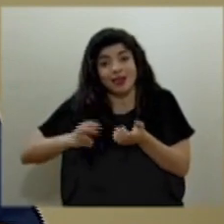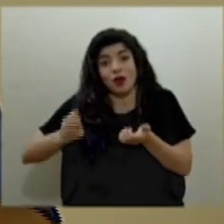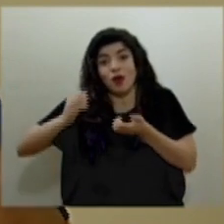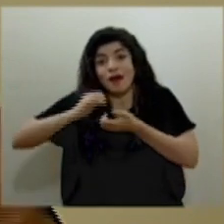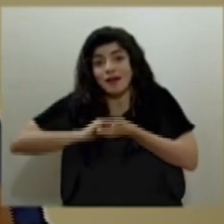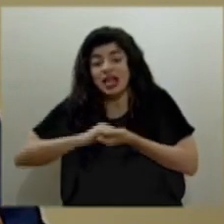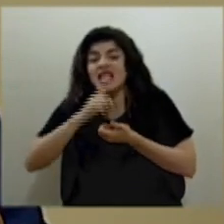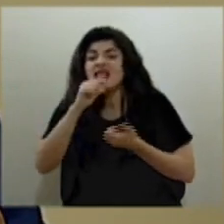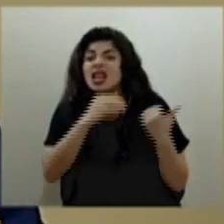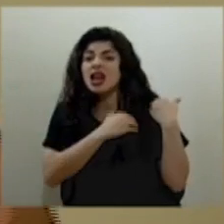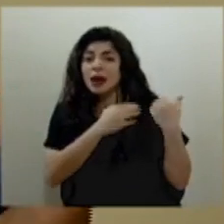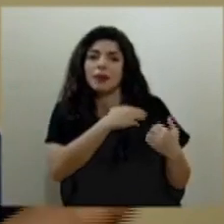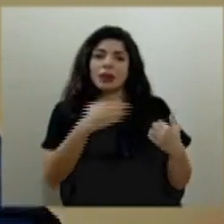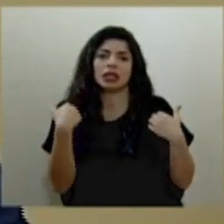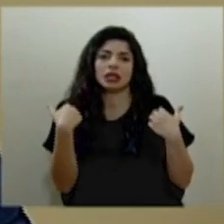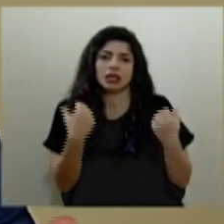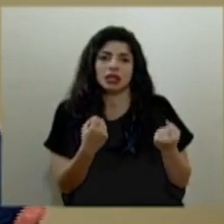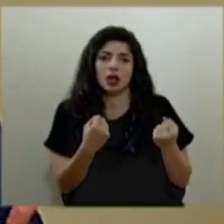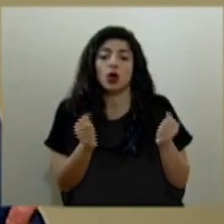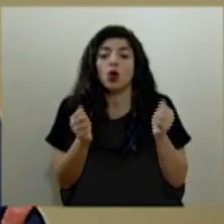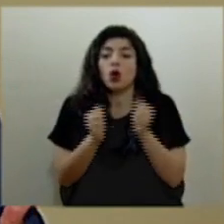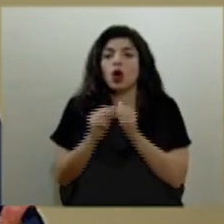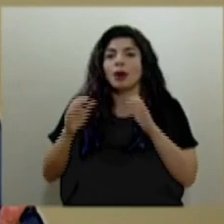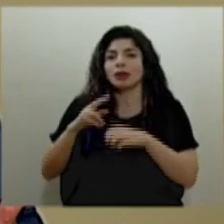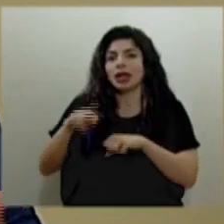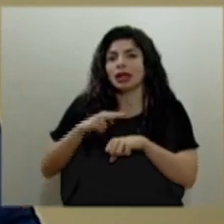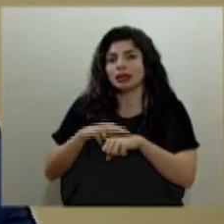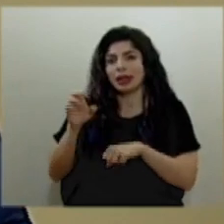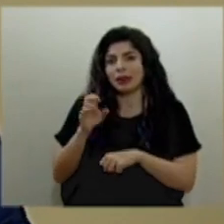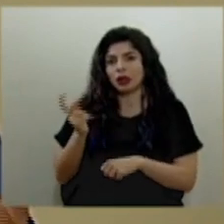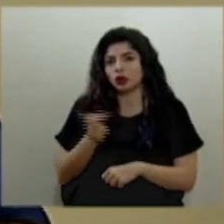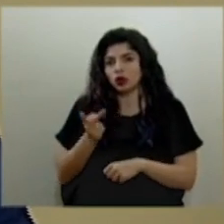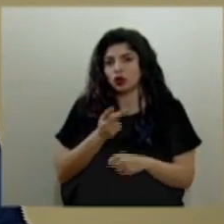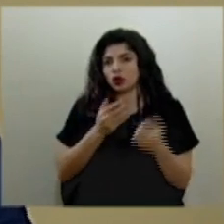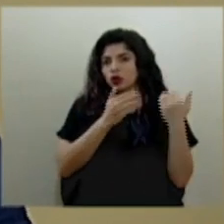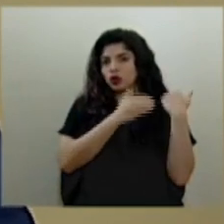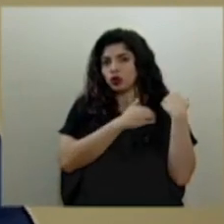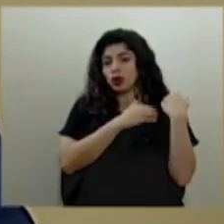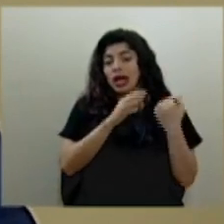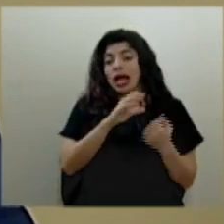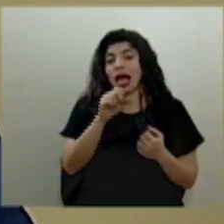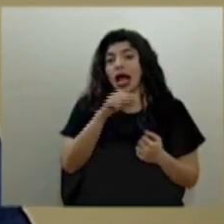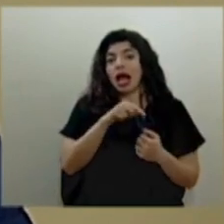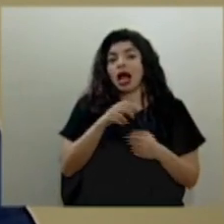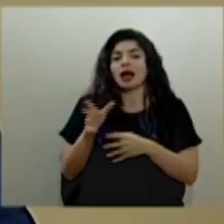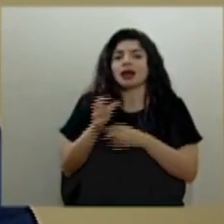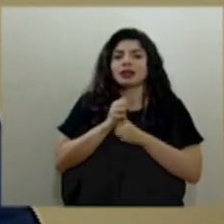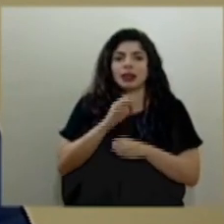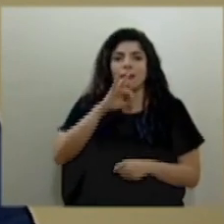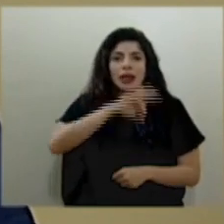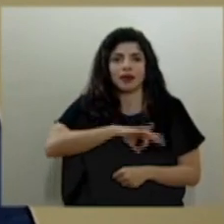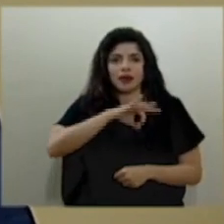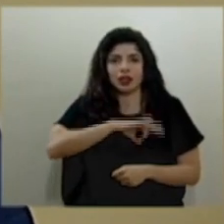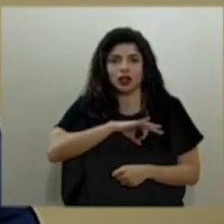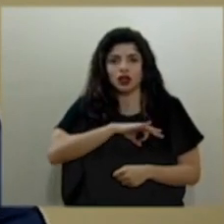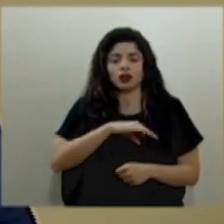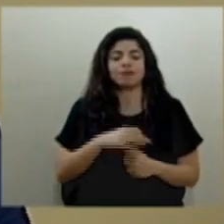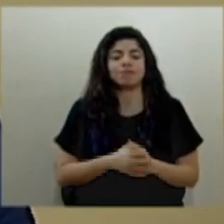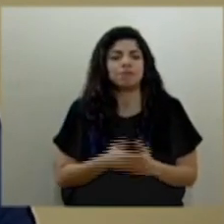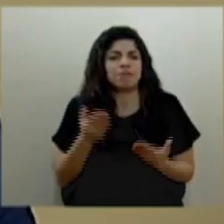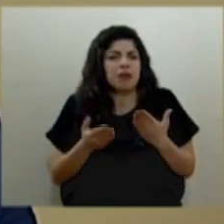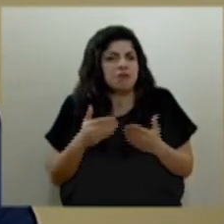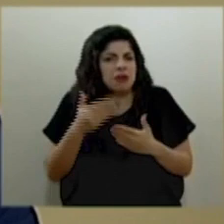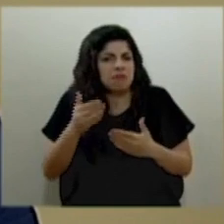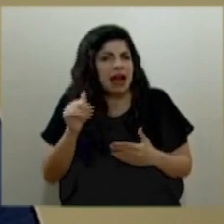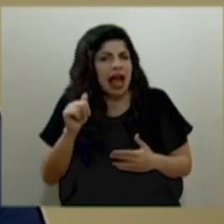a cargo del Ministerio de Salud en conjunto con la Comisión Nacional de Emergencias. Y la Caja es el beneficiario del mismo. Tal vez ahora